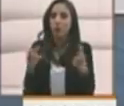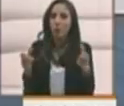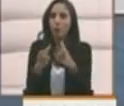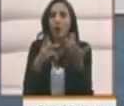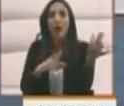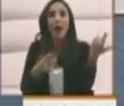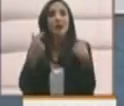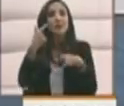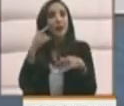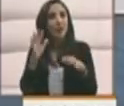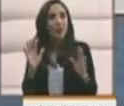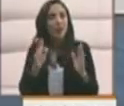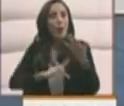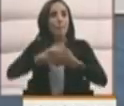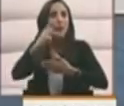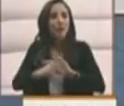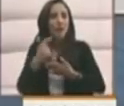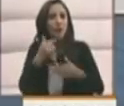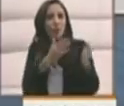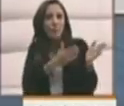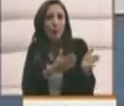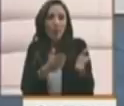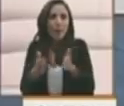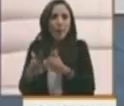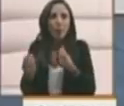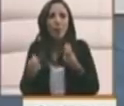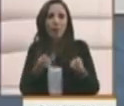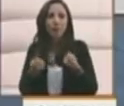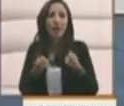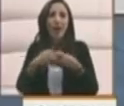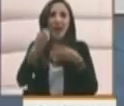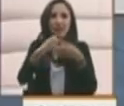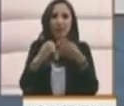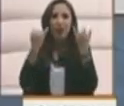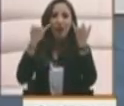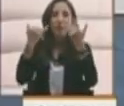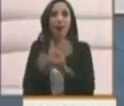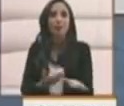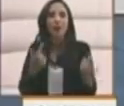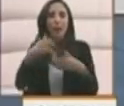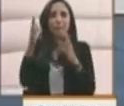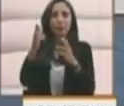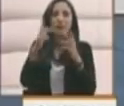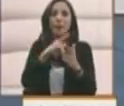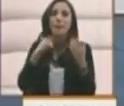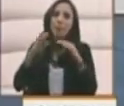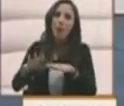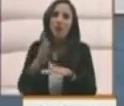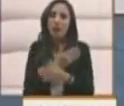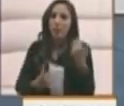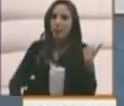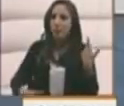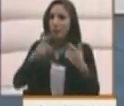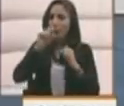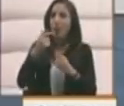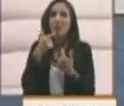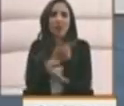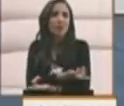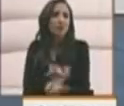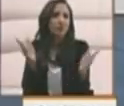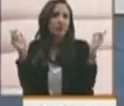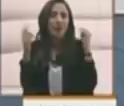y planteaba el asesinato del presidente de la República Bolivariana de Venezuela, sino que además lo dice en total libertad por las